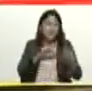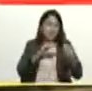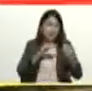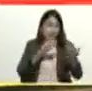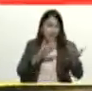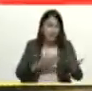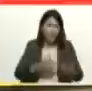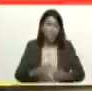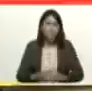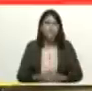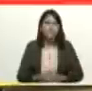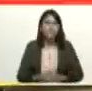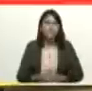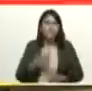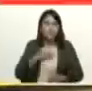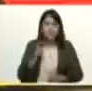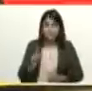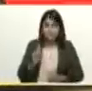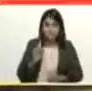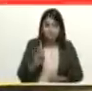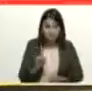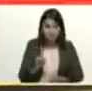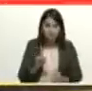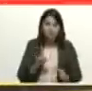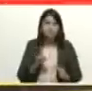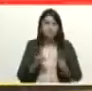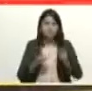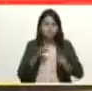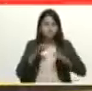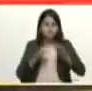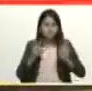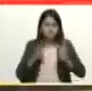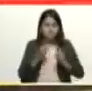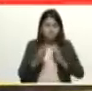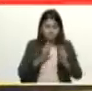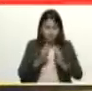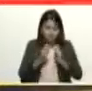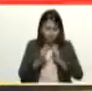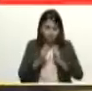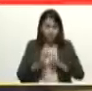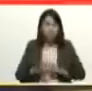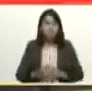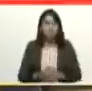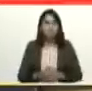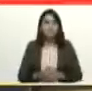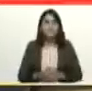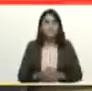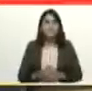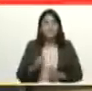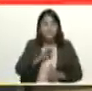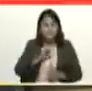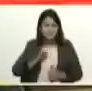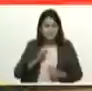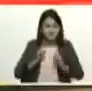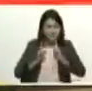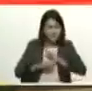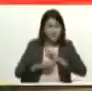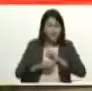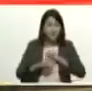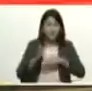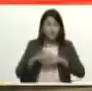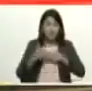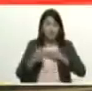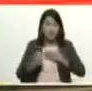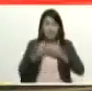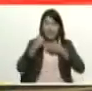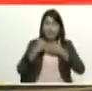que cuando fuese a declarar, no tomara otra actitud, porque uno le pega a esto, presidente. No le pega, porque esto